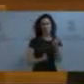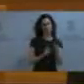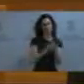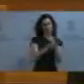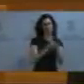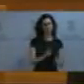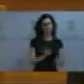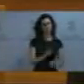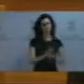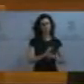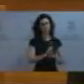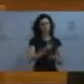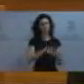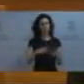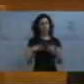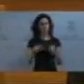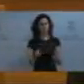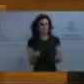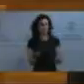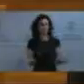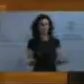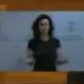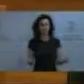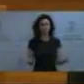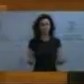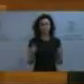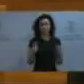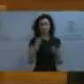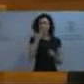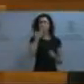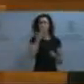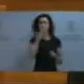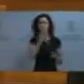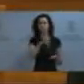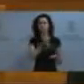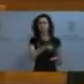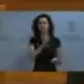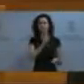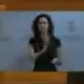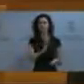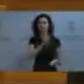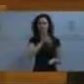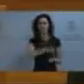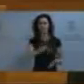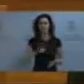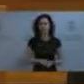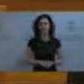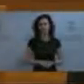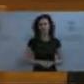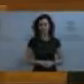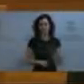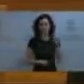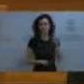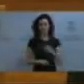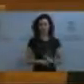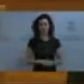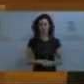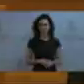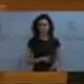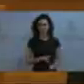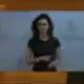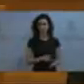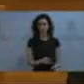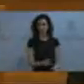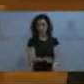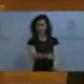la Consejería de Sanidad que sea tan ridícula como las que usted ha planteado. Dígame una sola. Y cuando me la diga,